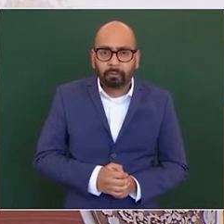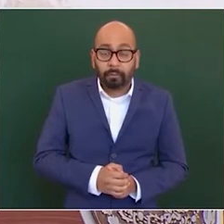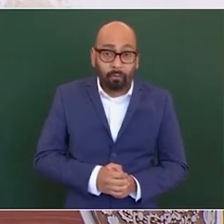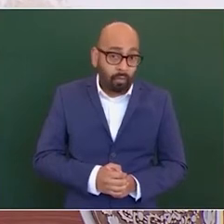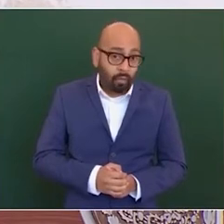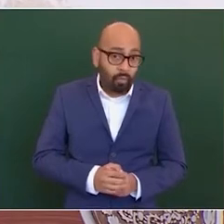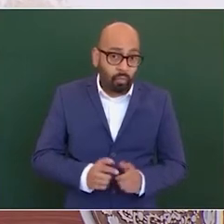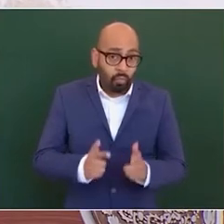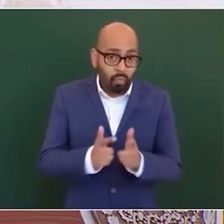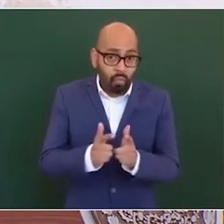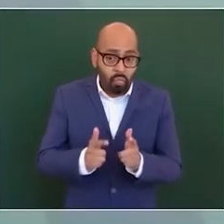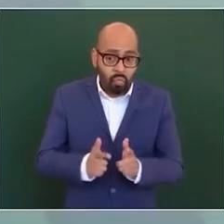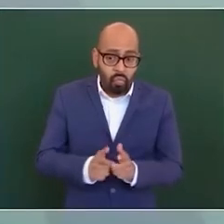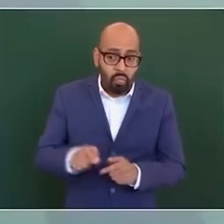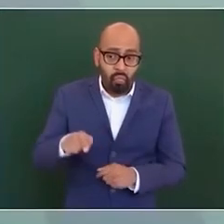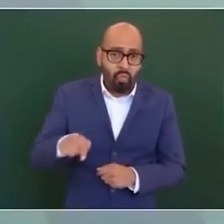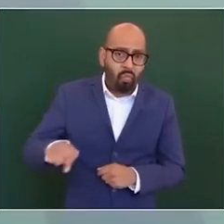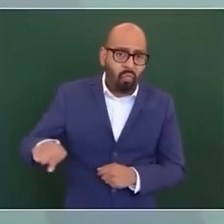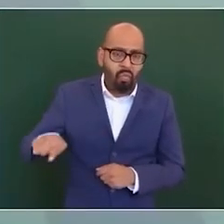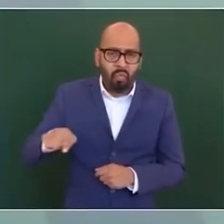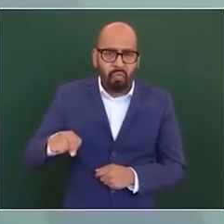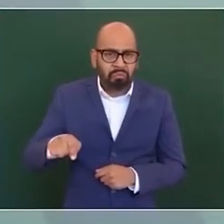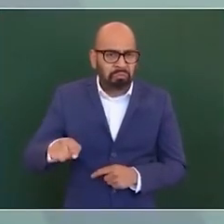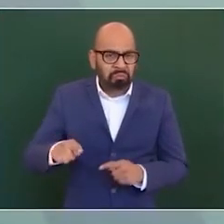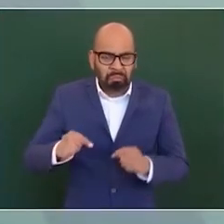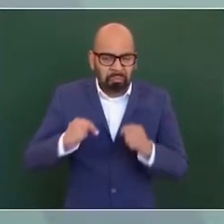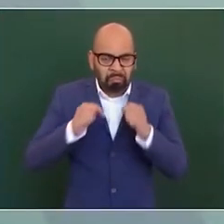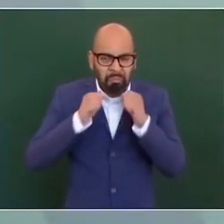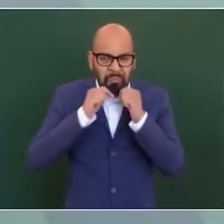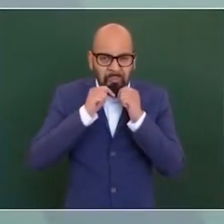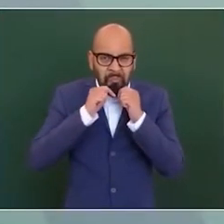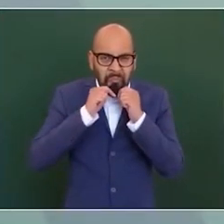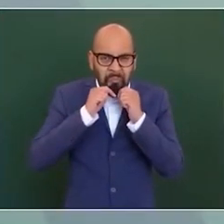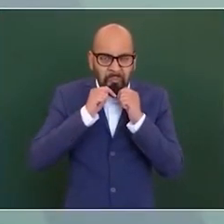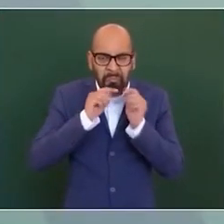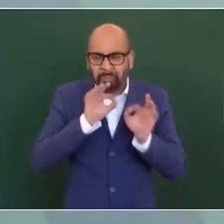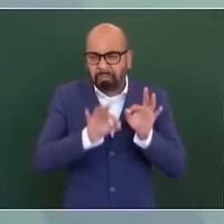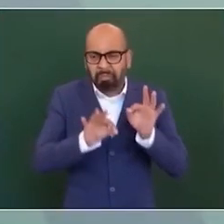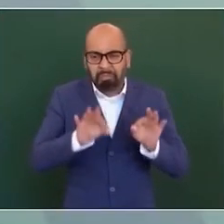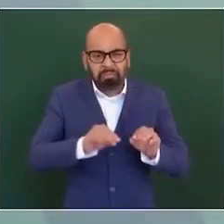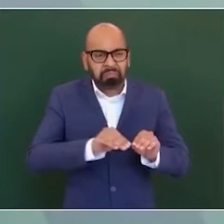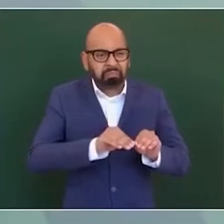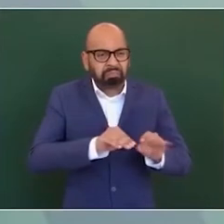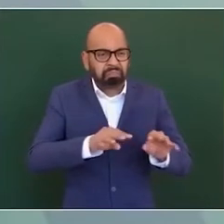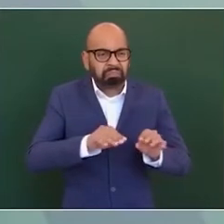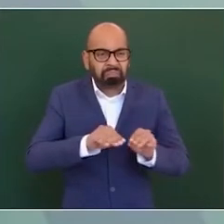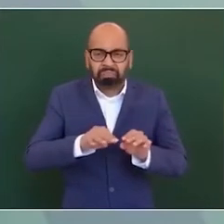declarar cualquier cosa o de difundir rumores.